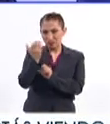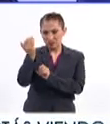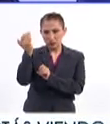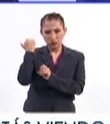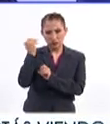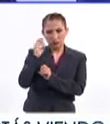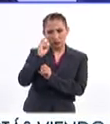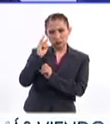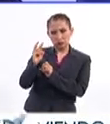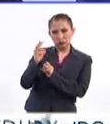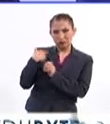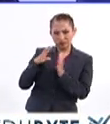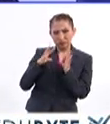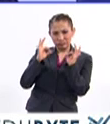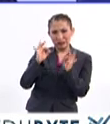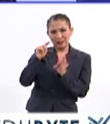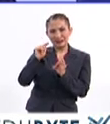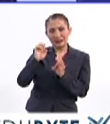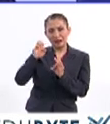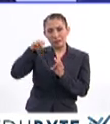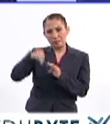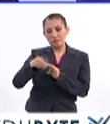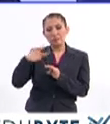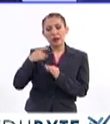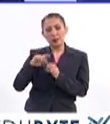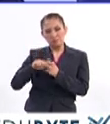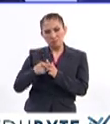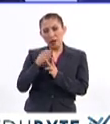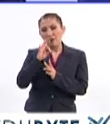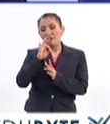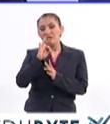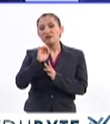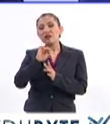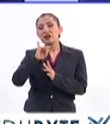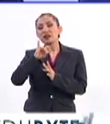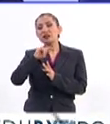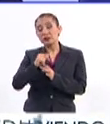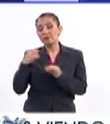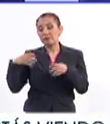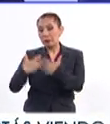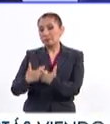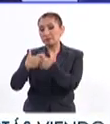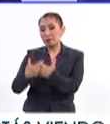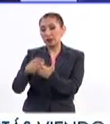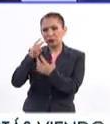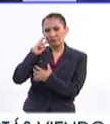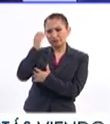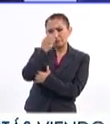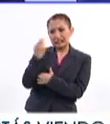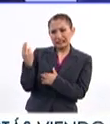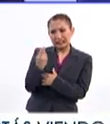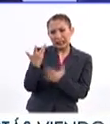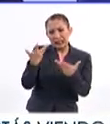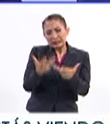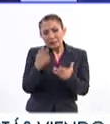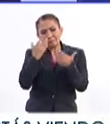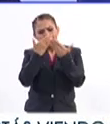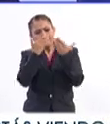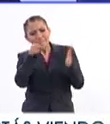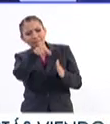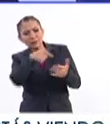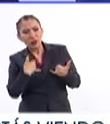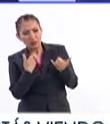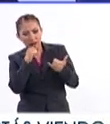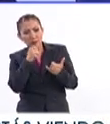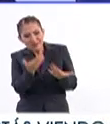años que nuestro fundador Dean Kamen empezó con FIRST, se juntó con la industria y dijo, necesitamos crear esta visión de que los